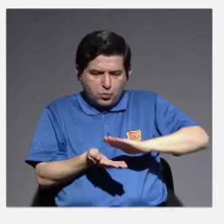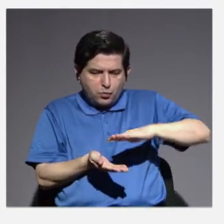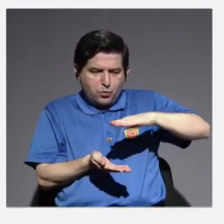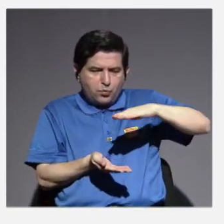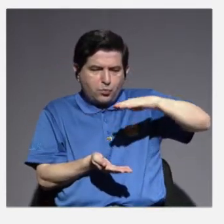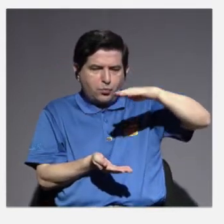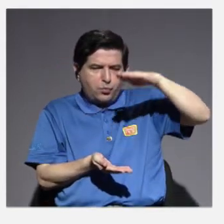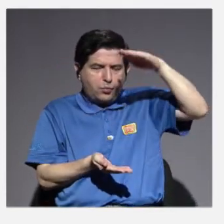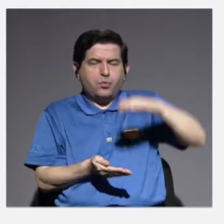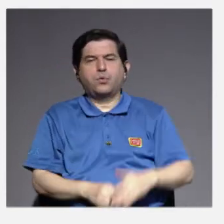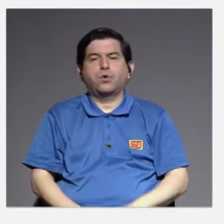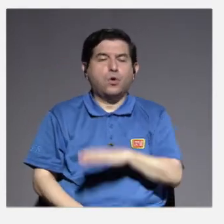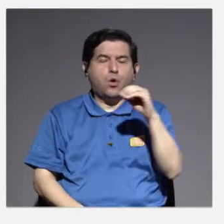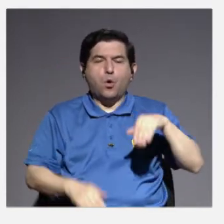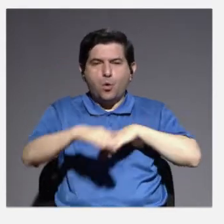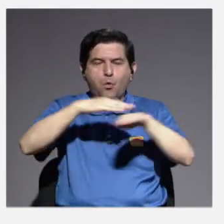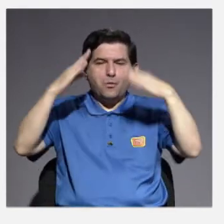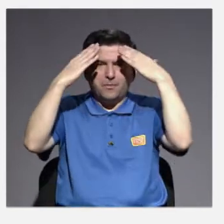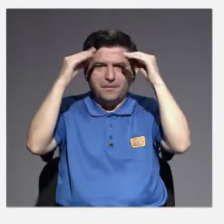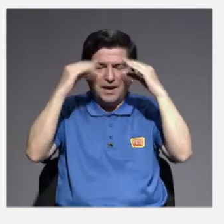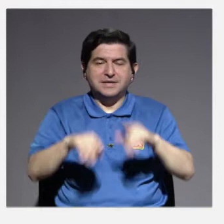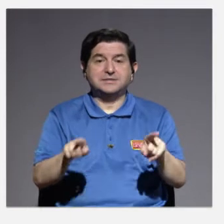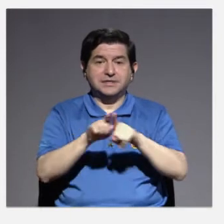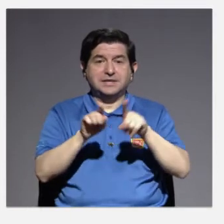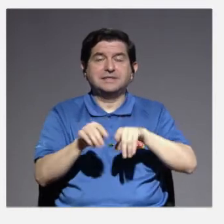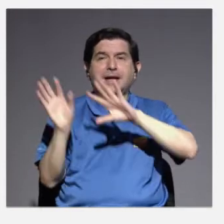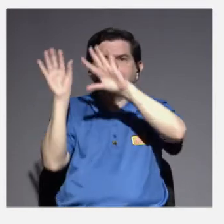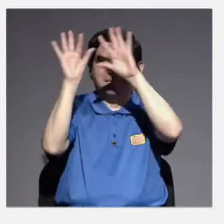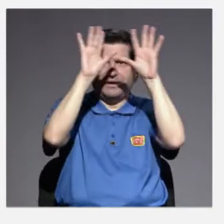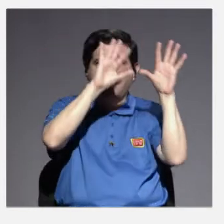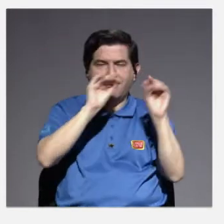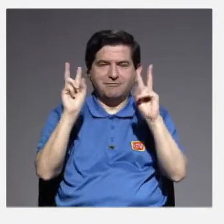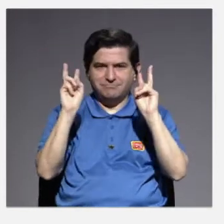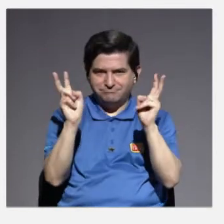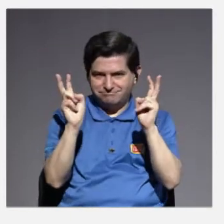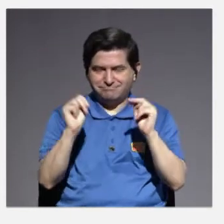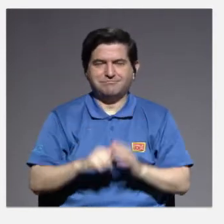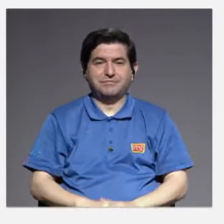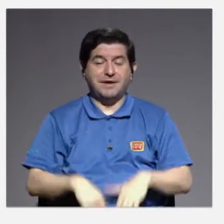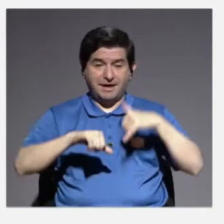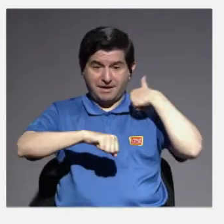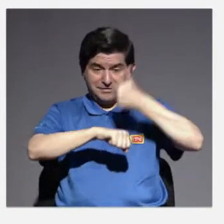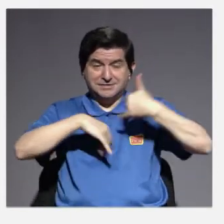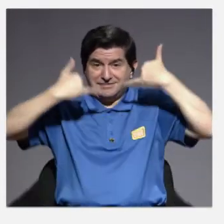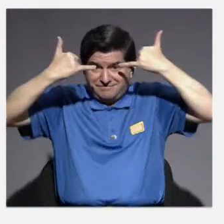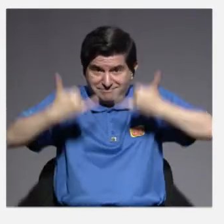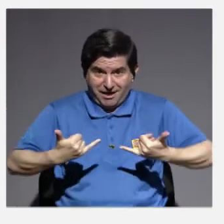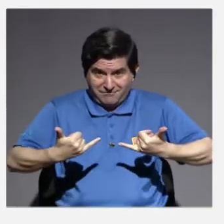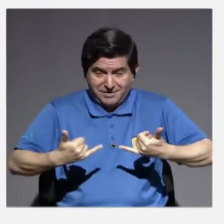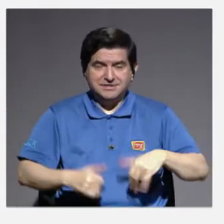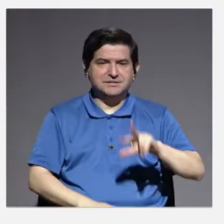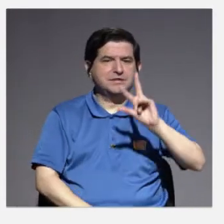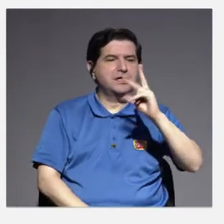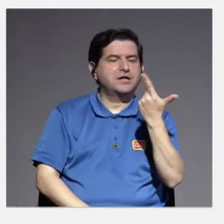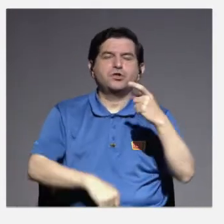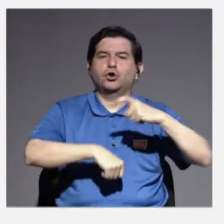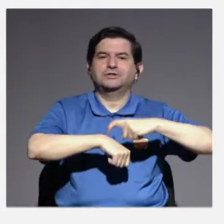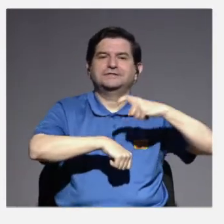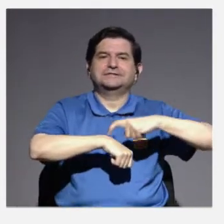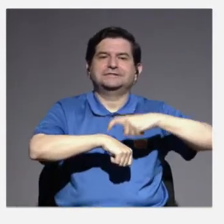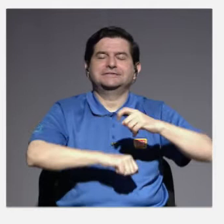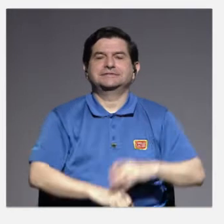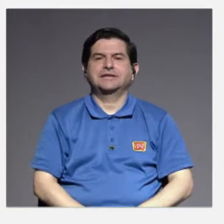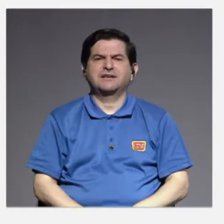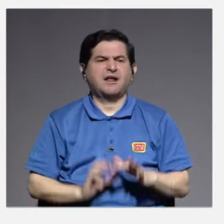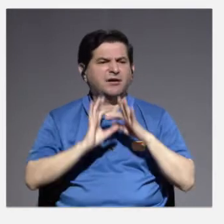bases de datos también, o almacenamiento inclusive en la nube. Una vez que está establecido esto, se puede pasar a la tercera fase, que